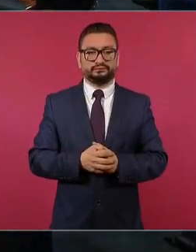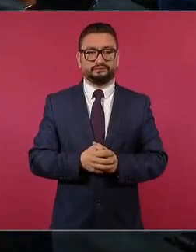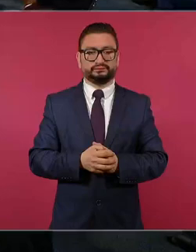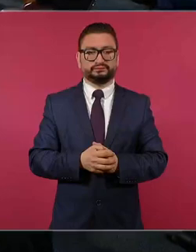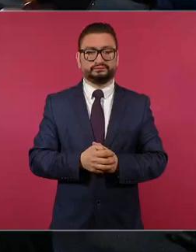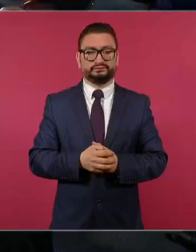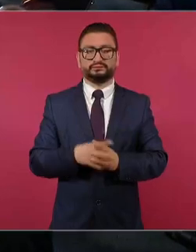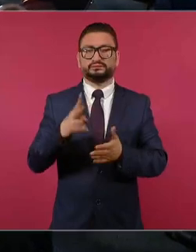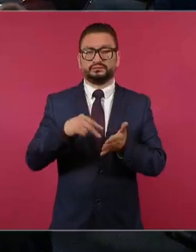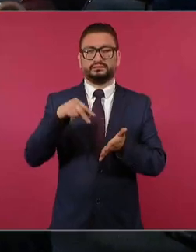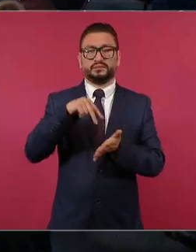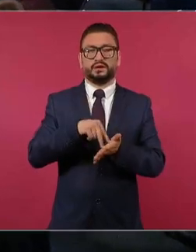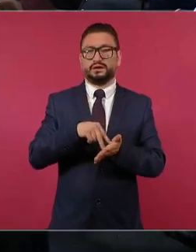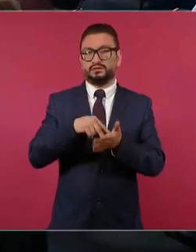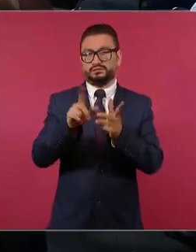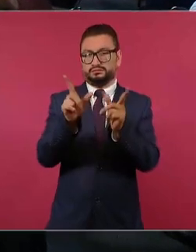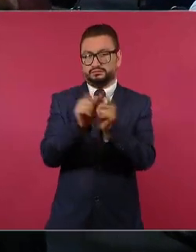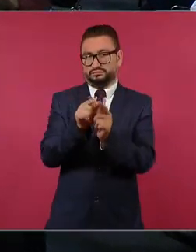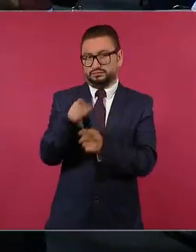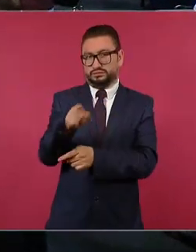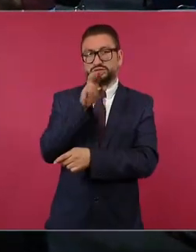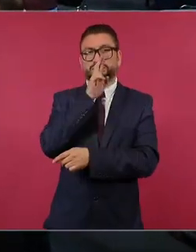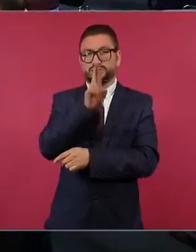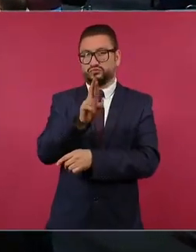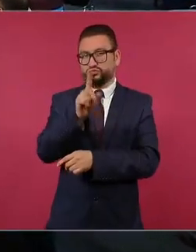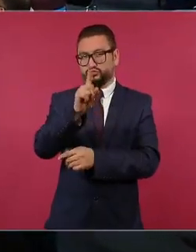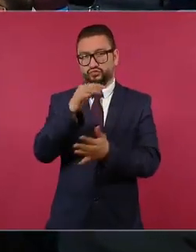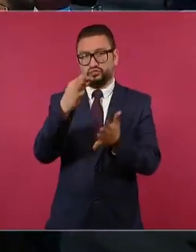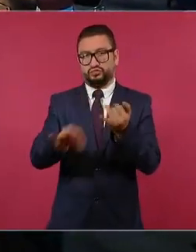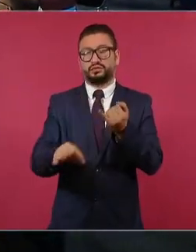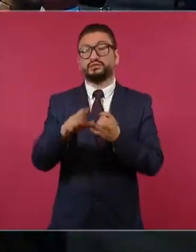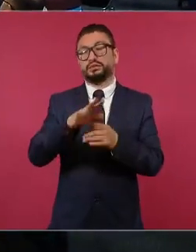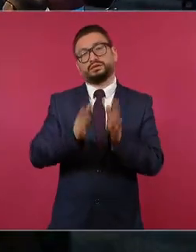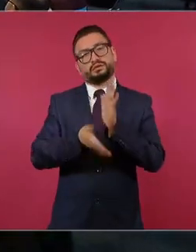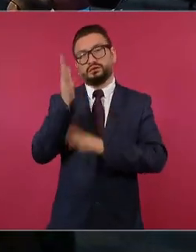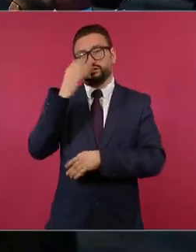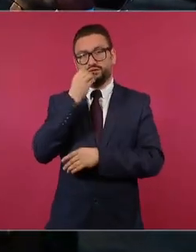amparo. Espérate, ya, nada más esa. Ya nos vamos a desayunar porque...